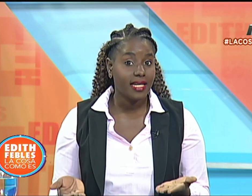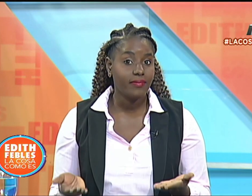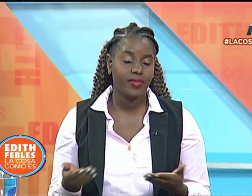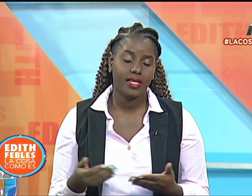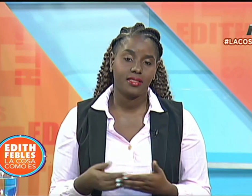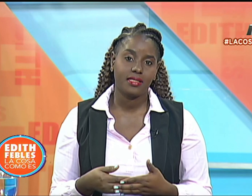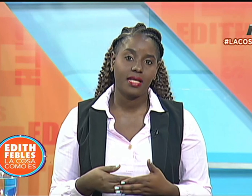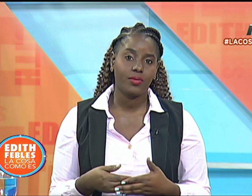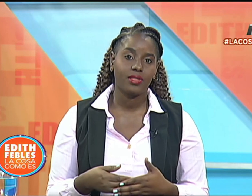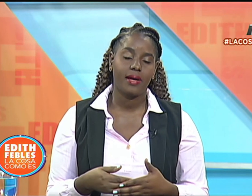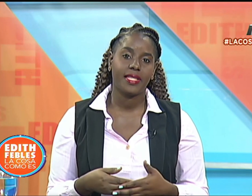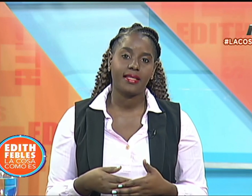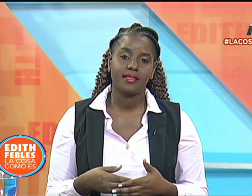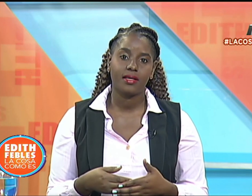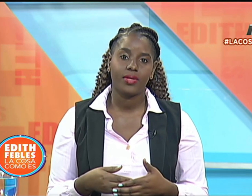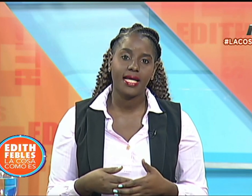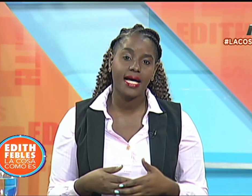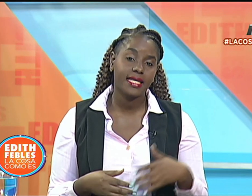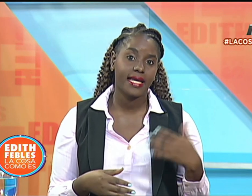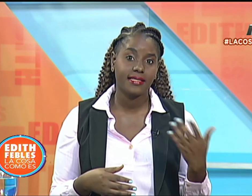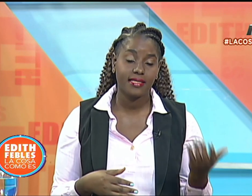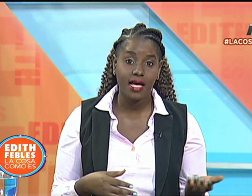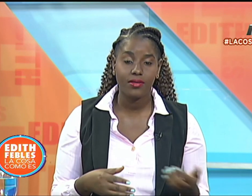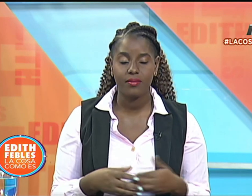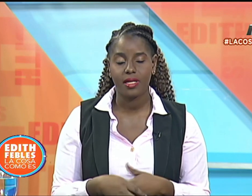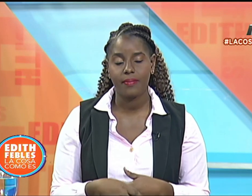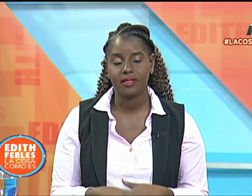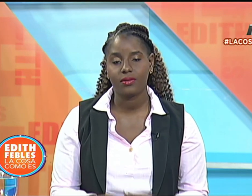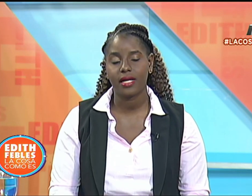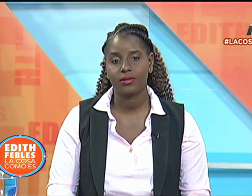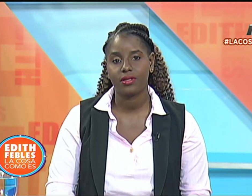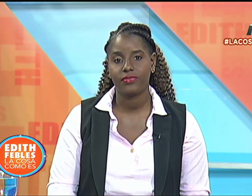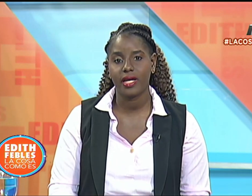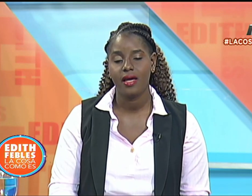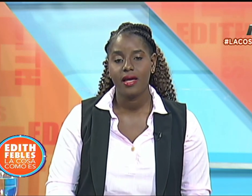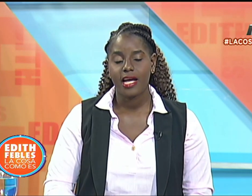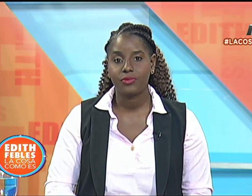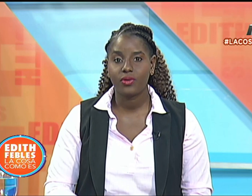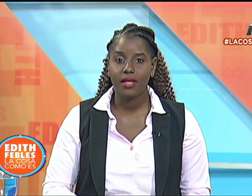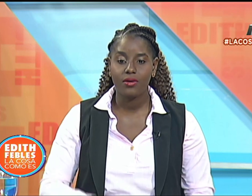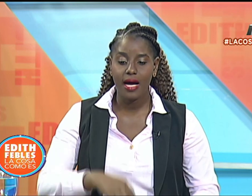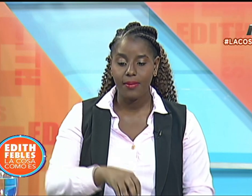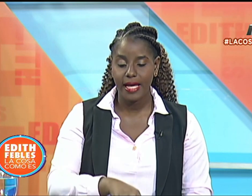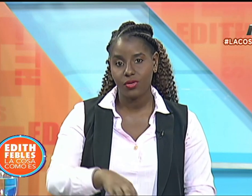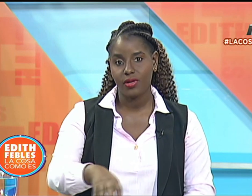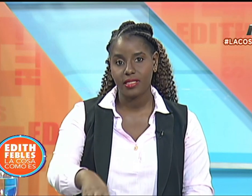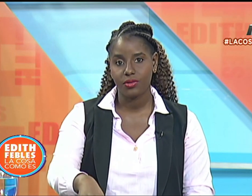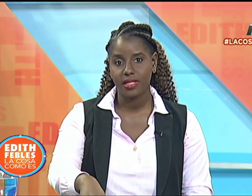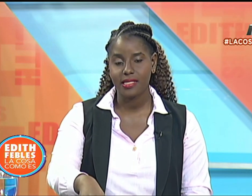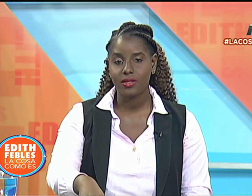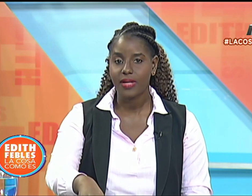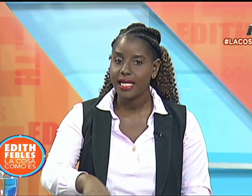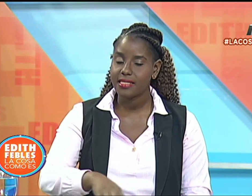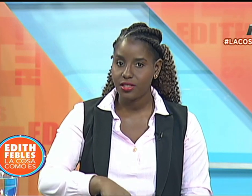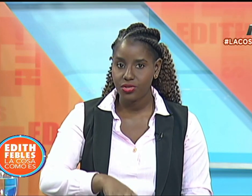garantía de que se están tomando las medidas de seguridad y que en ese estado, de manera particular, donde fue capturado, ha hablado con las